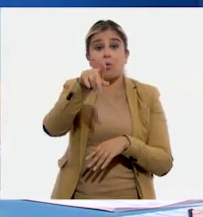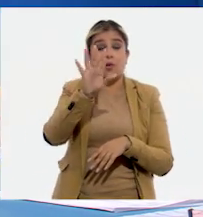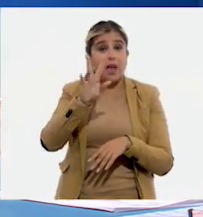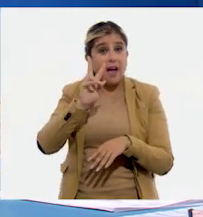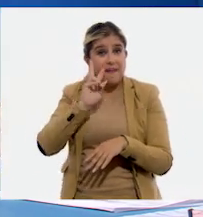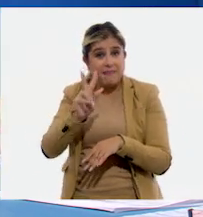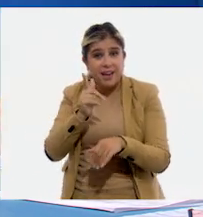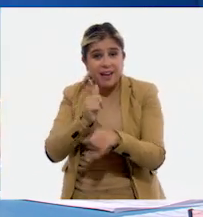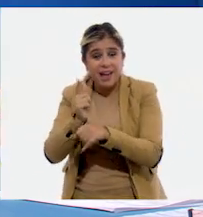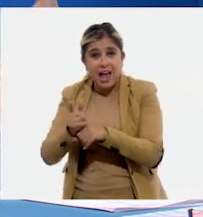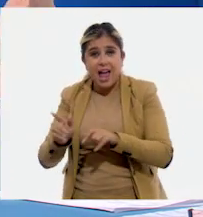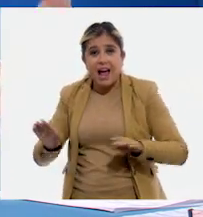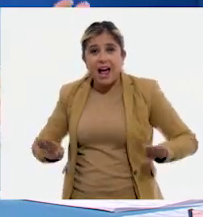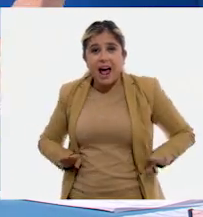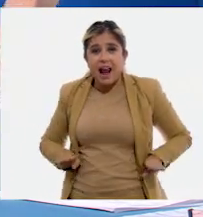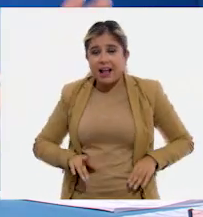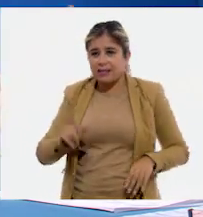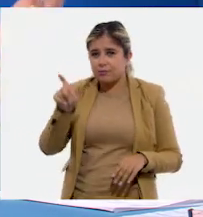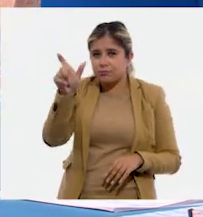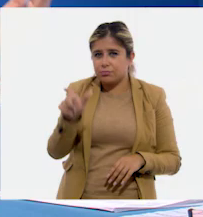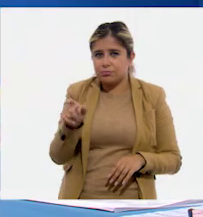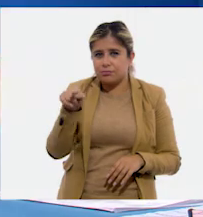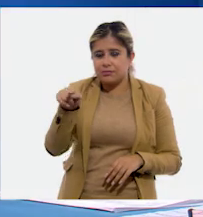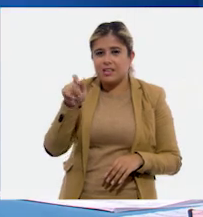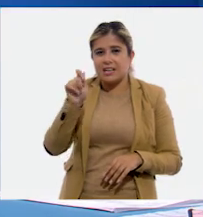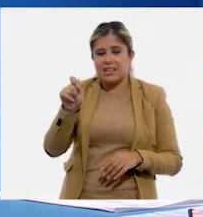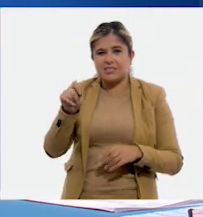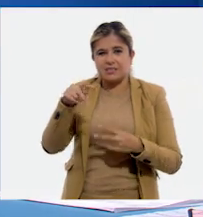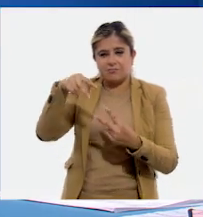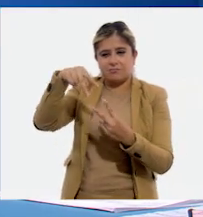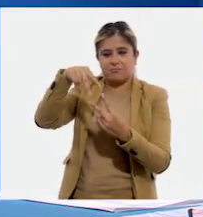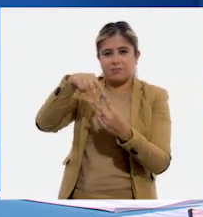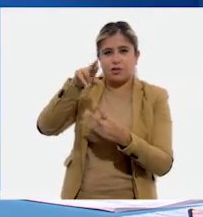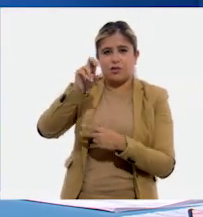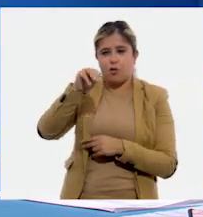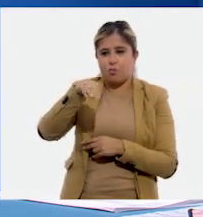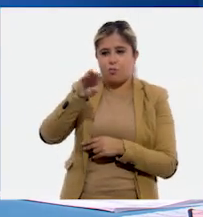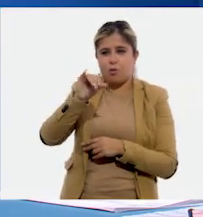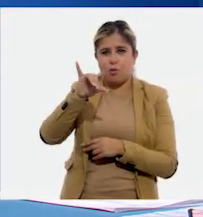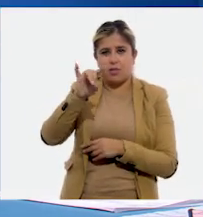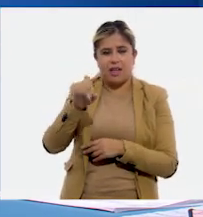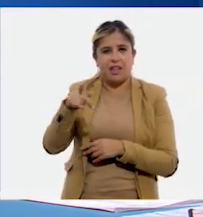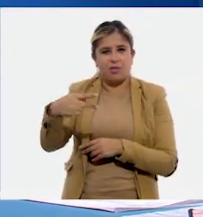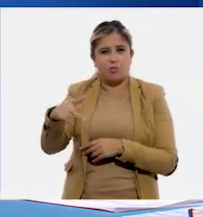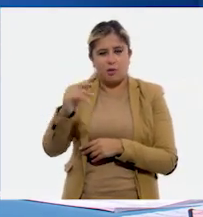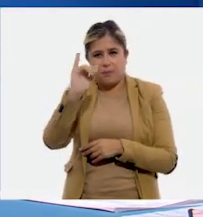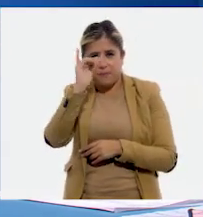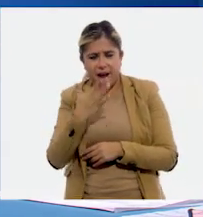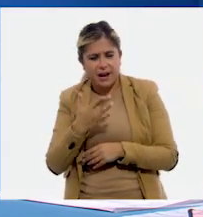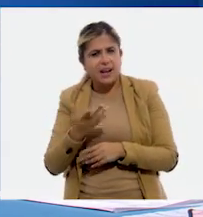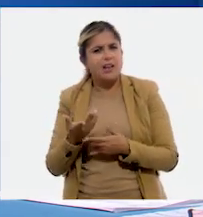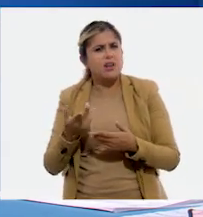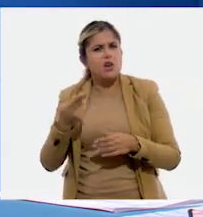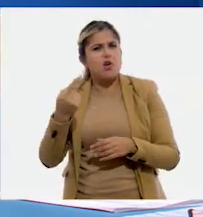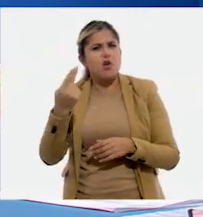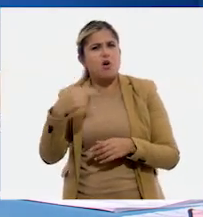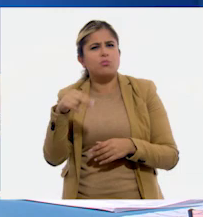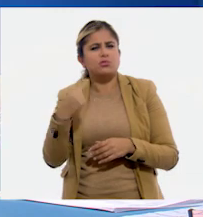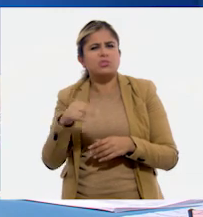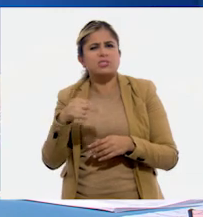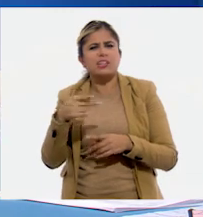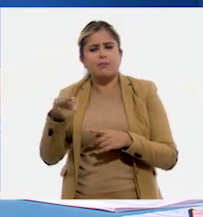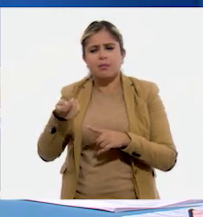algunas características de esta figura geométrica. Pero, ¿cómo se llama la figura